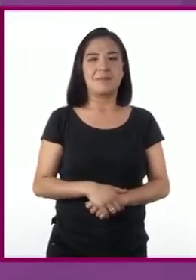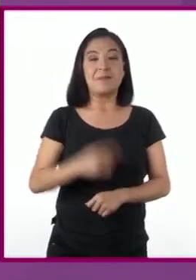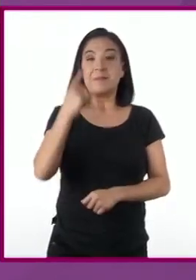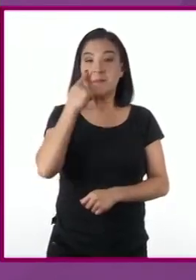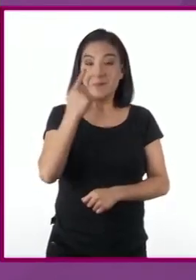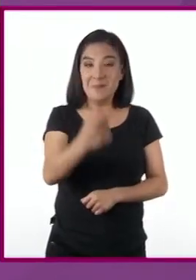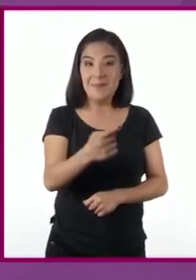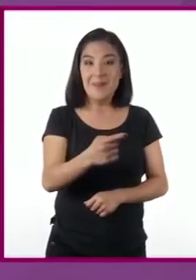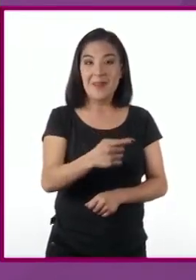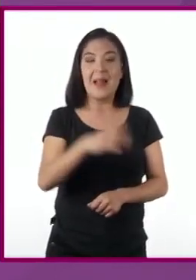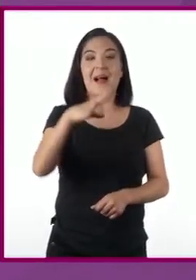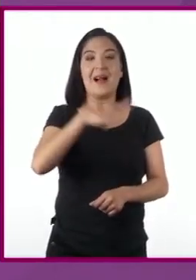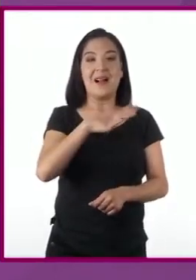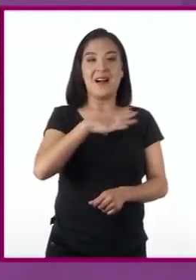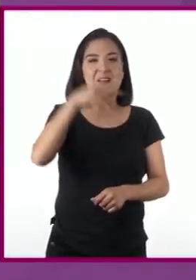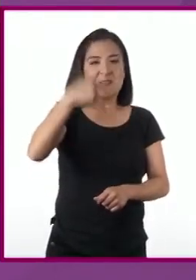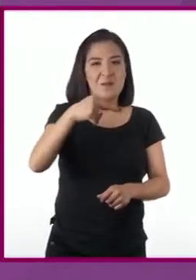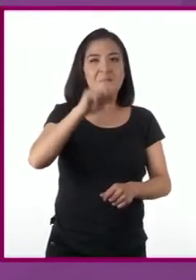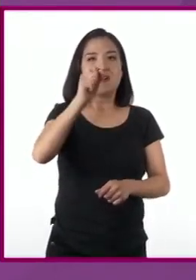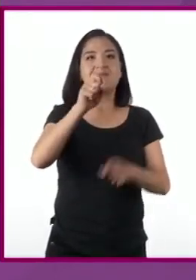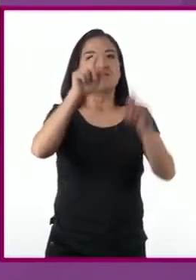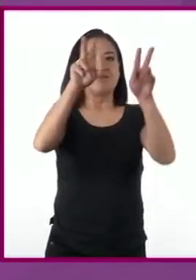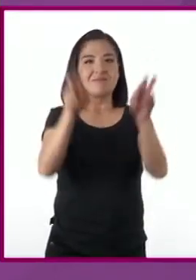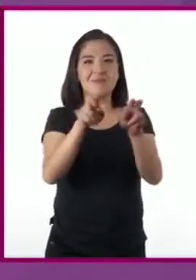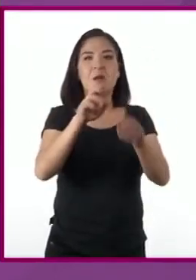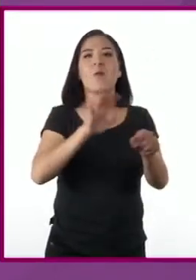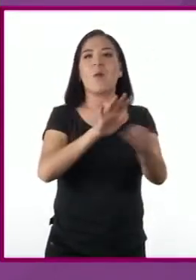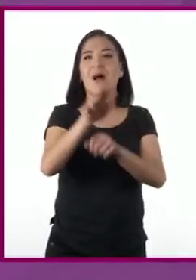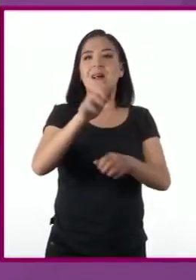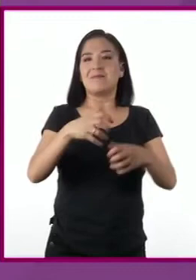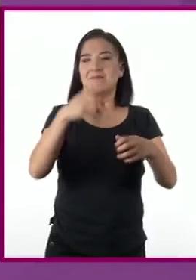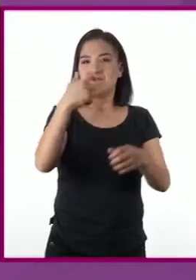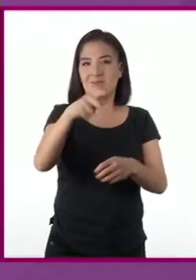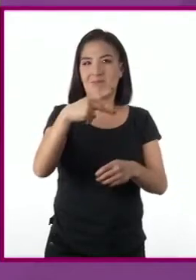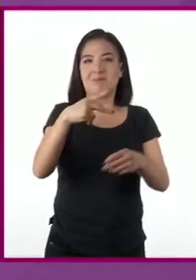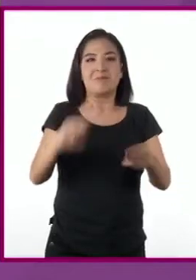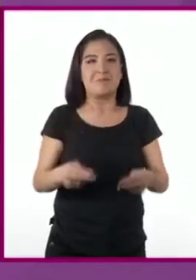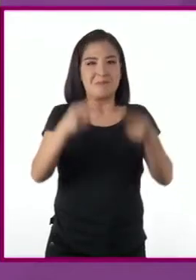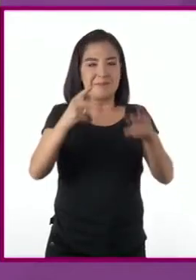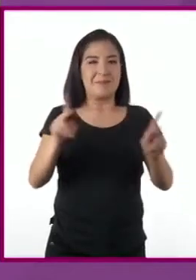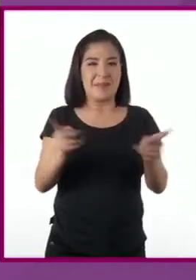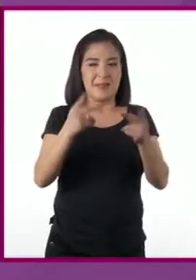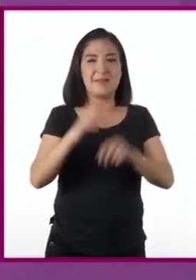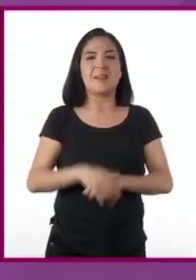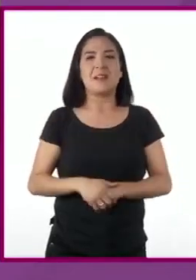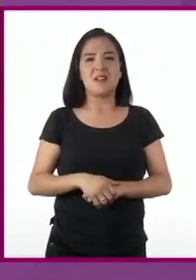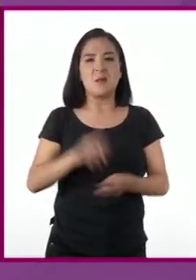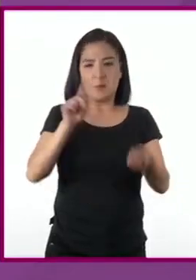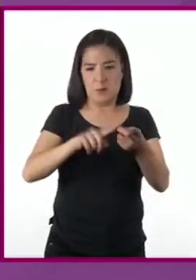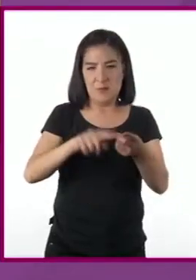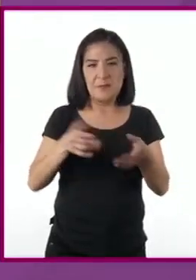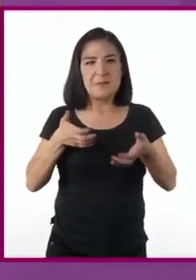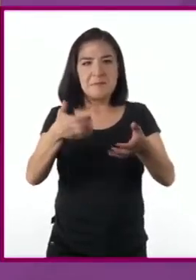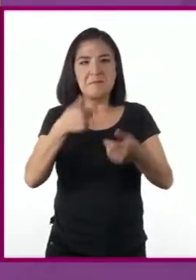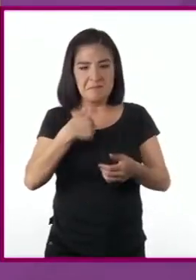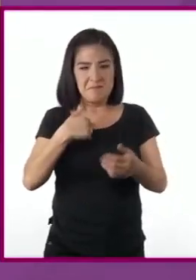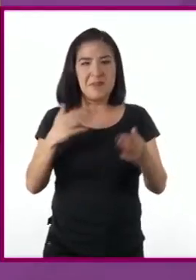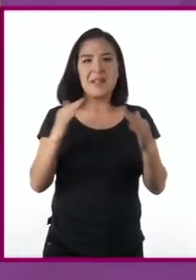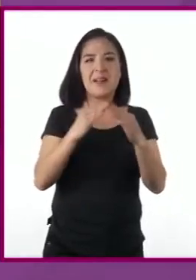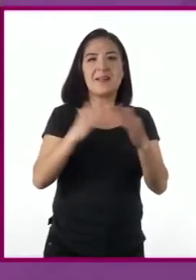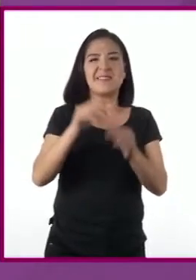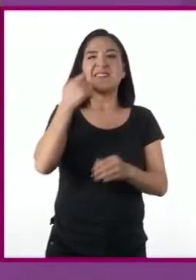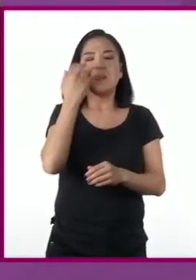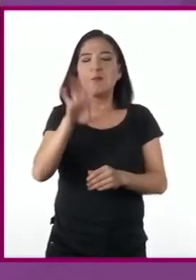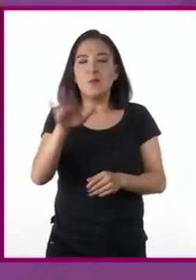Mira, aquí está el nombre y el logotipo de la empresa. Y aquí están sus datos. ¿En dónde está mi domicilio? Quiero